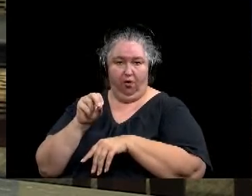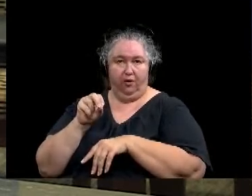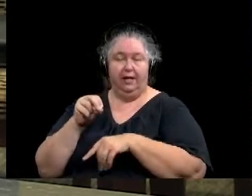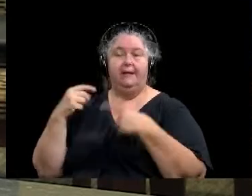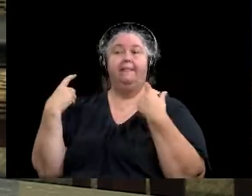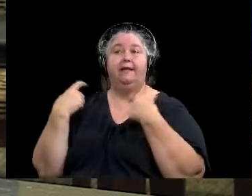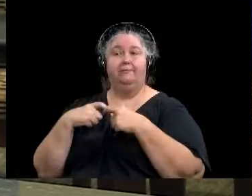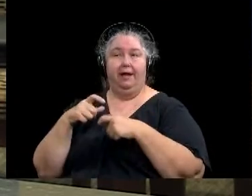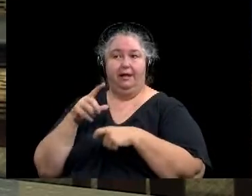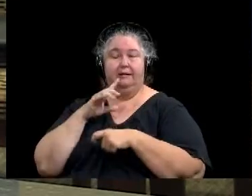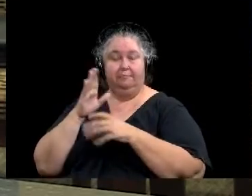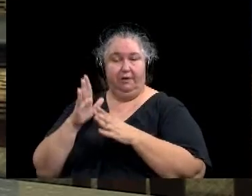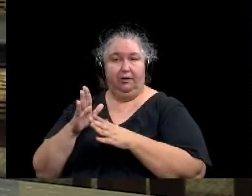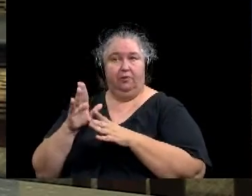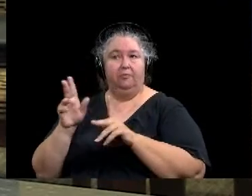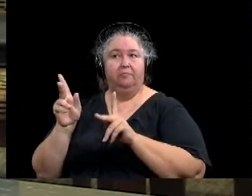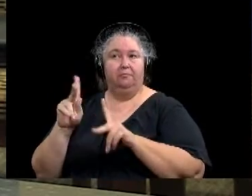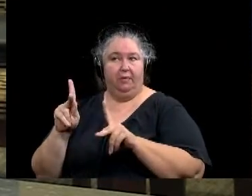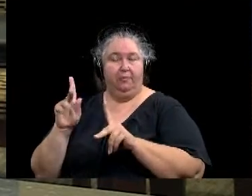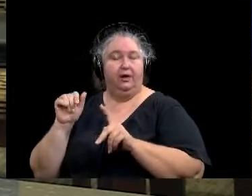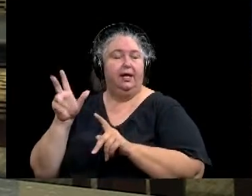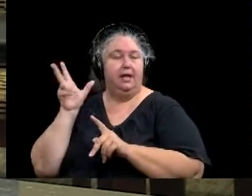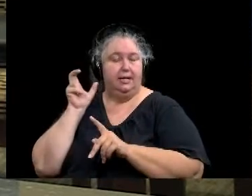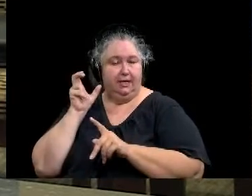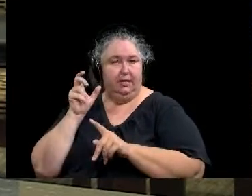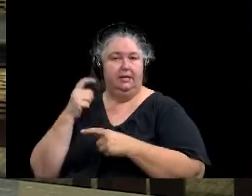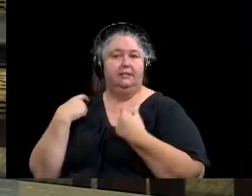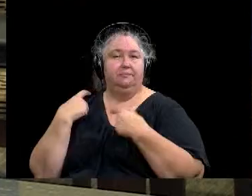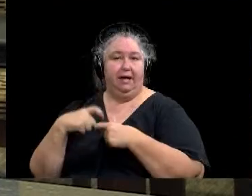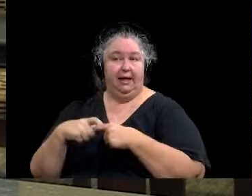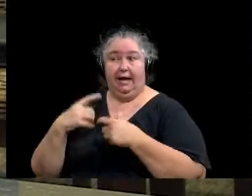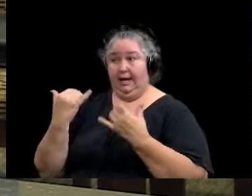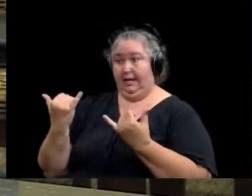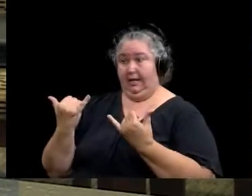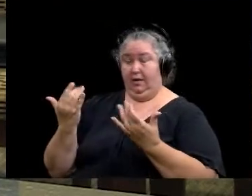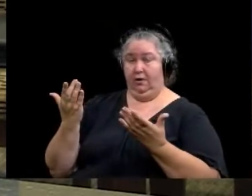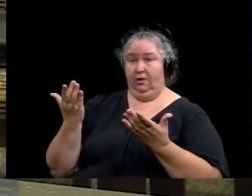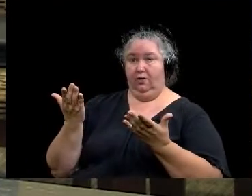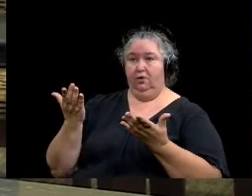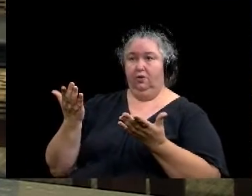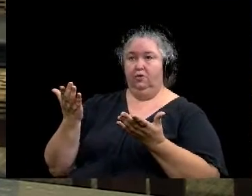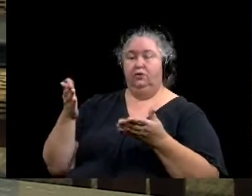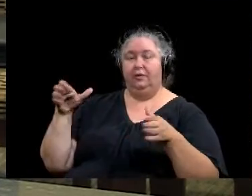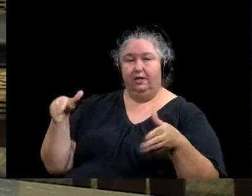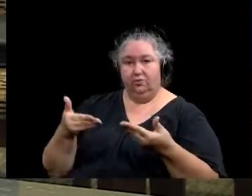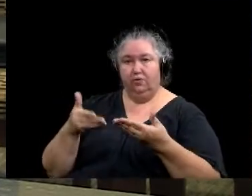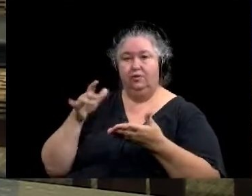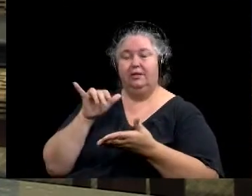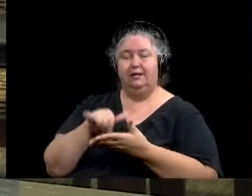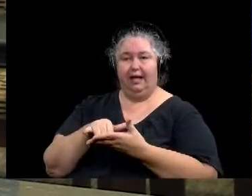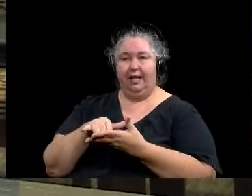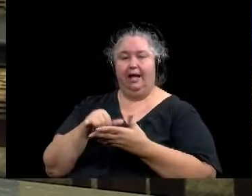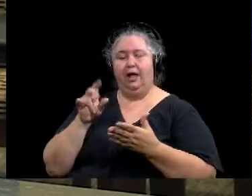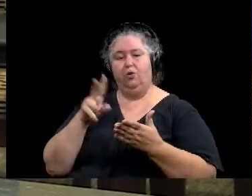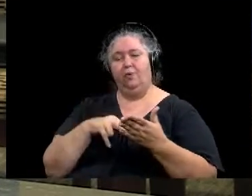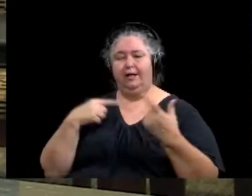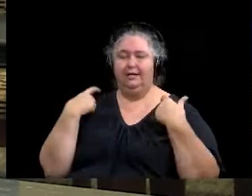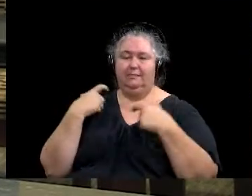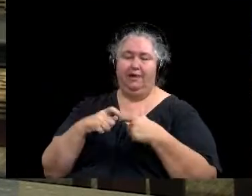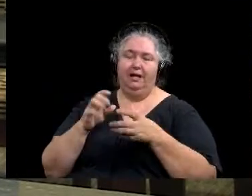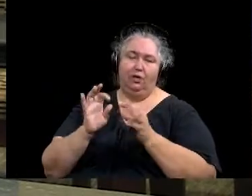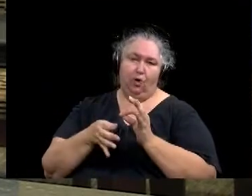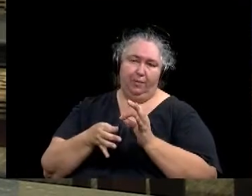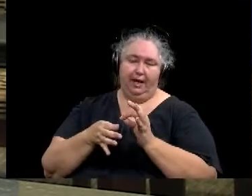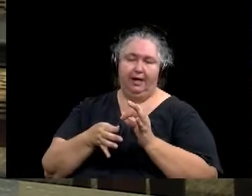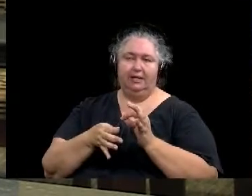grabando todo esto y a las cuatro y media de la tarde se ha visto a las cuatro y media para